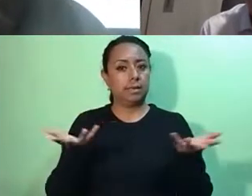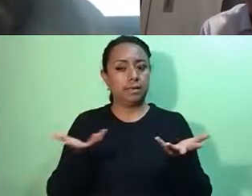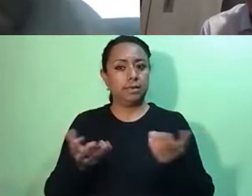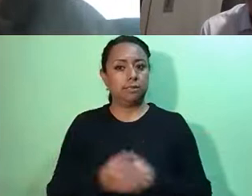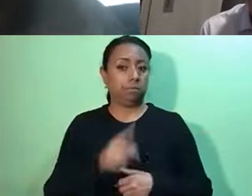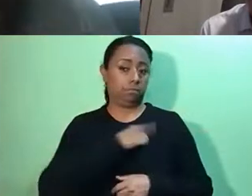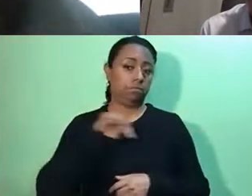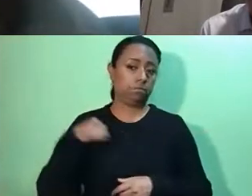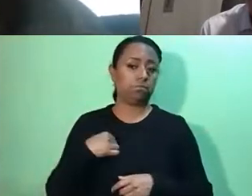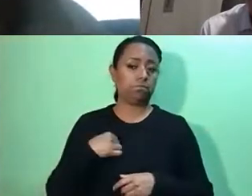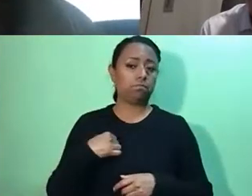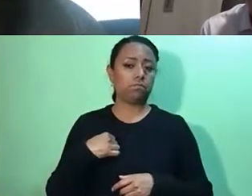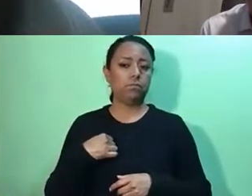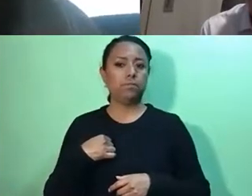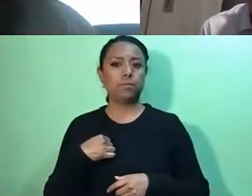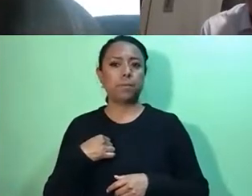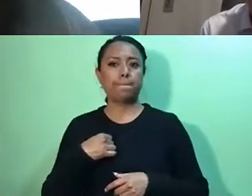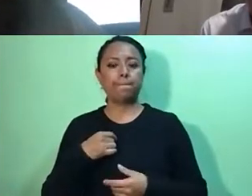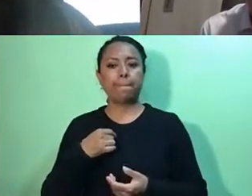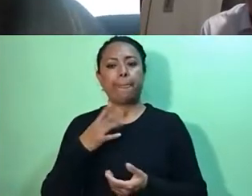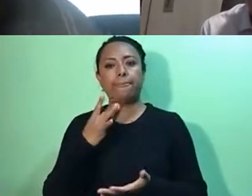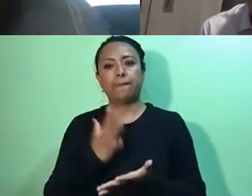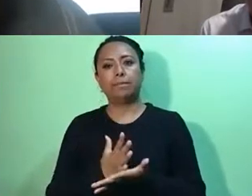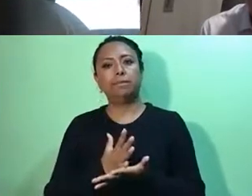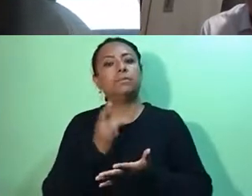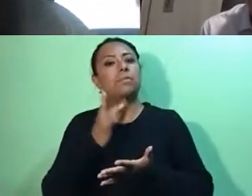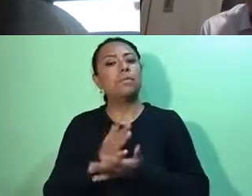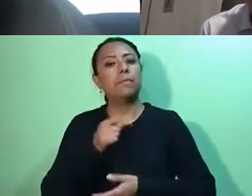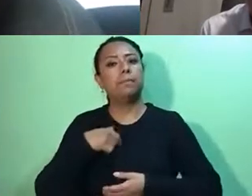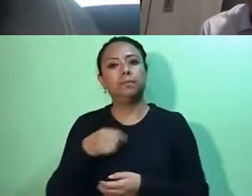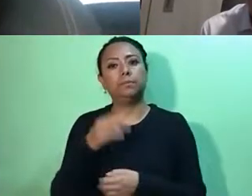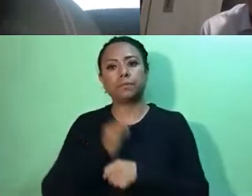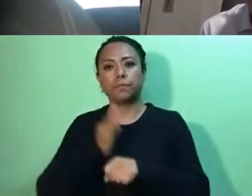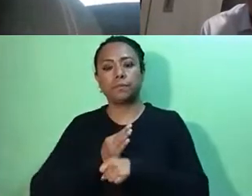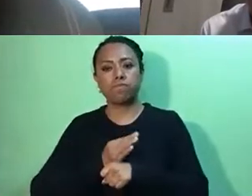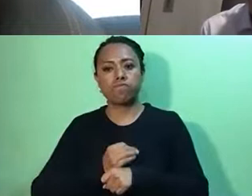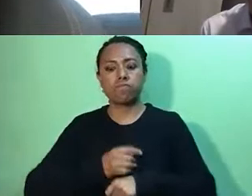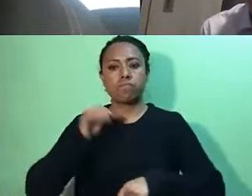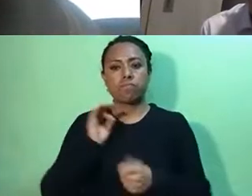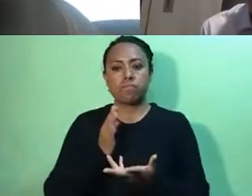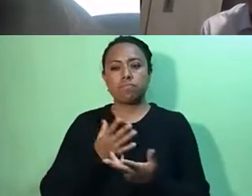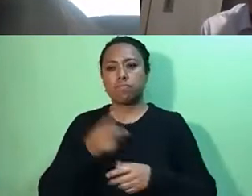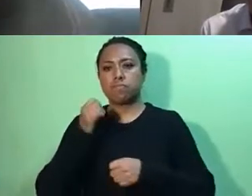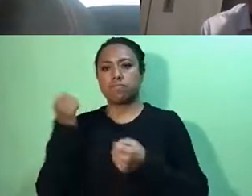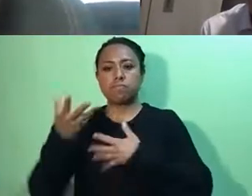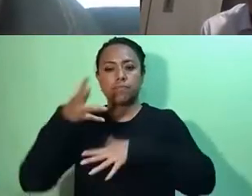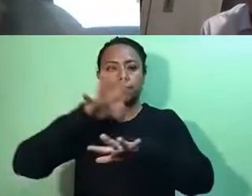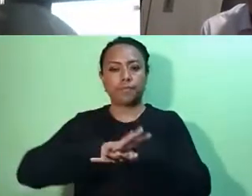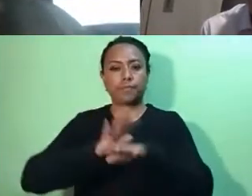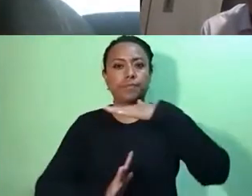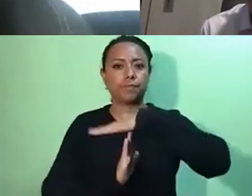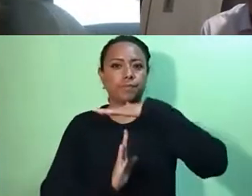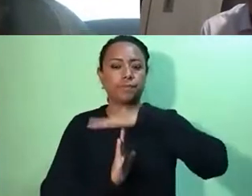nosotros lo único que tenemos es una consideración en la integración de la mesa, porque como bien